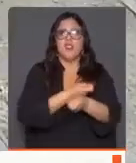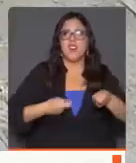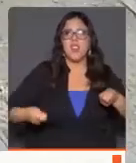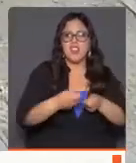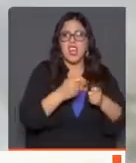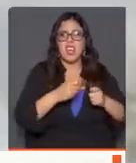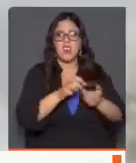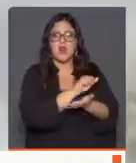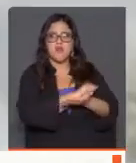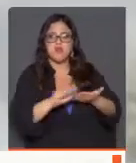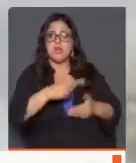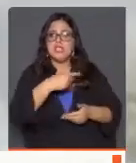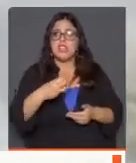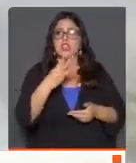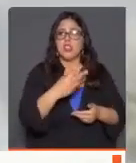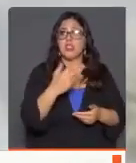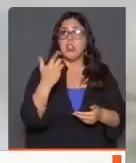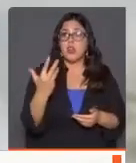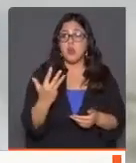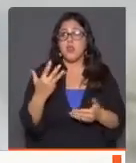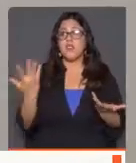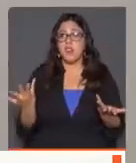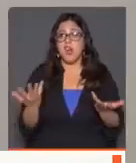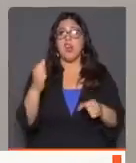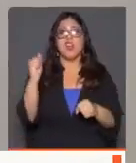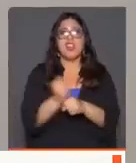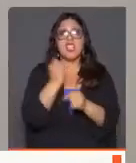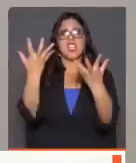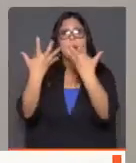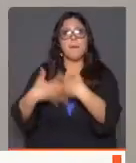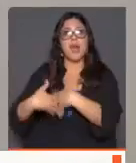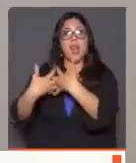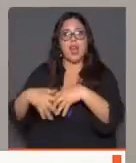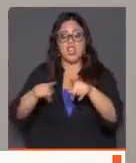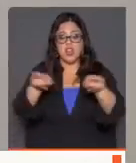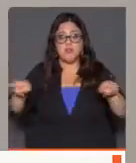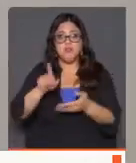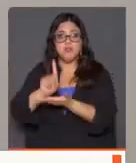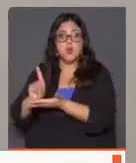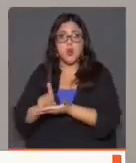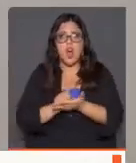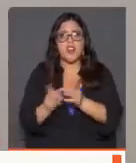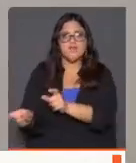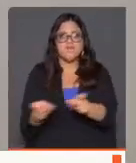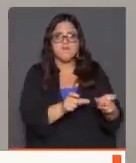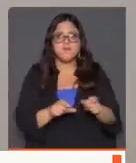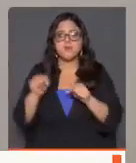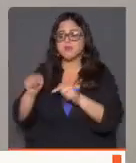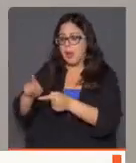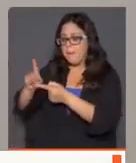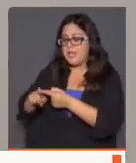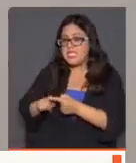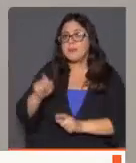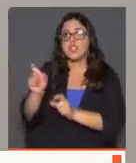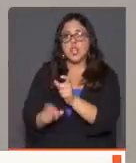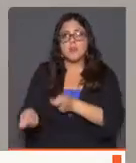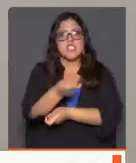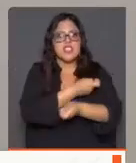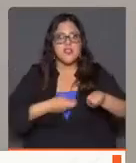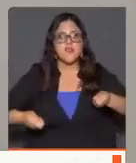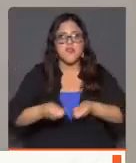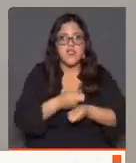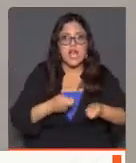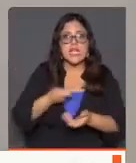de 139 talleres fiscalizados. Estamos participando y trabajando junto a quienes importan, venden, pero